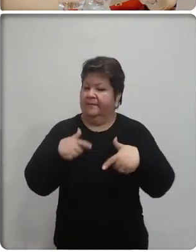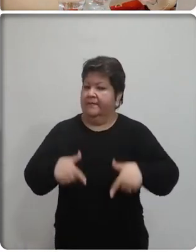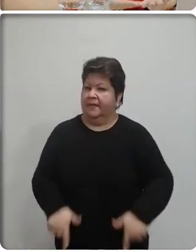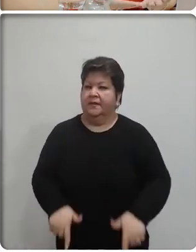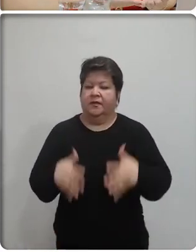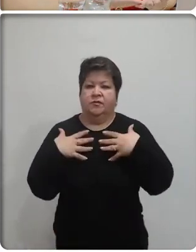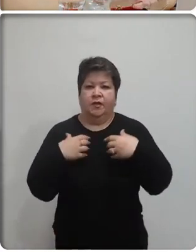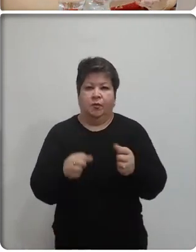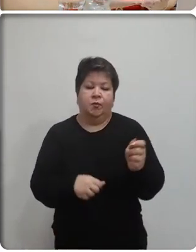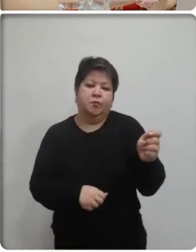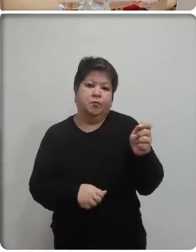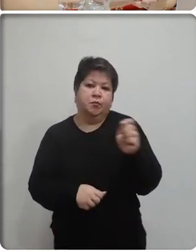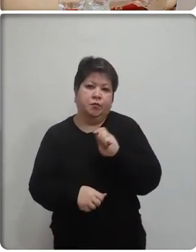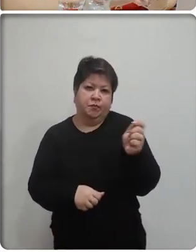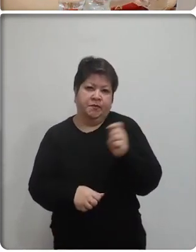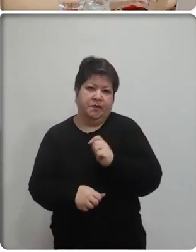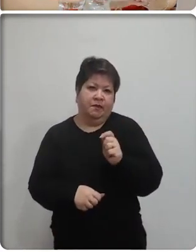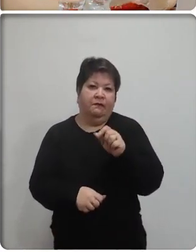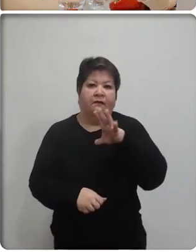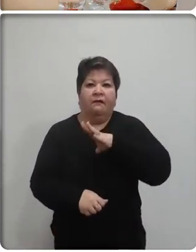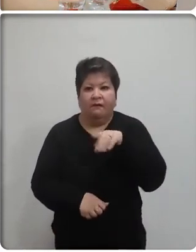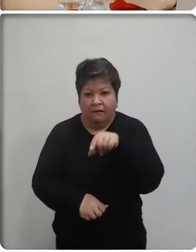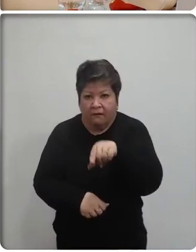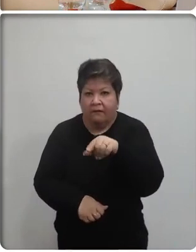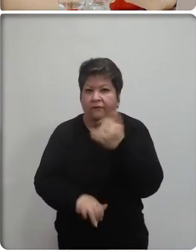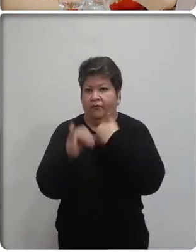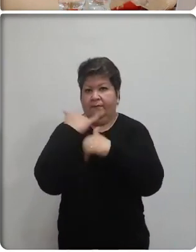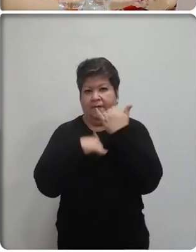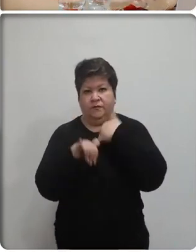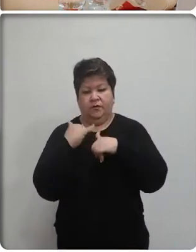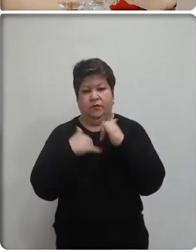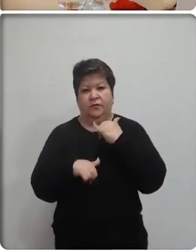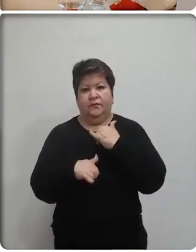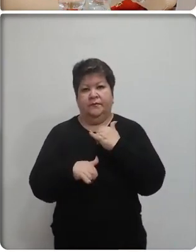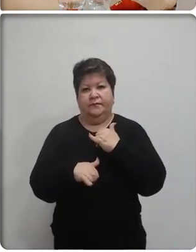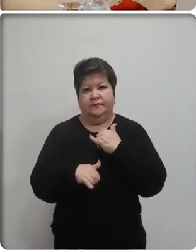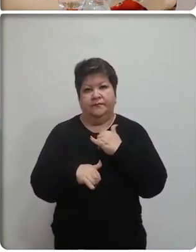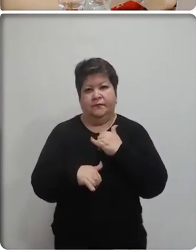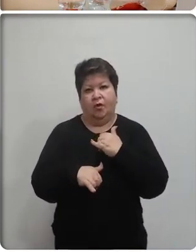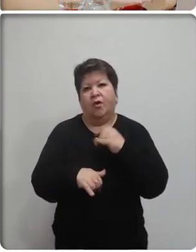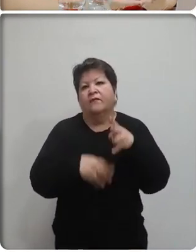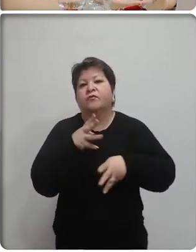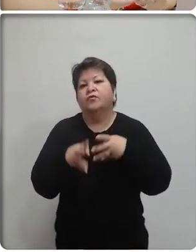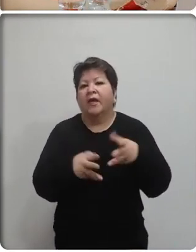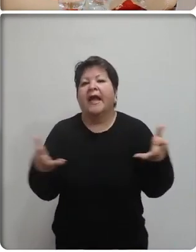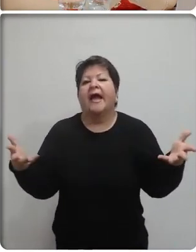la información, en realidad lo que hay implantado y funcionando en el